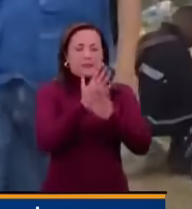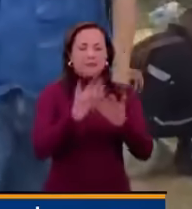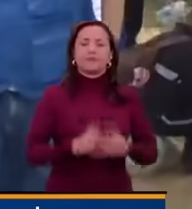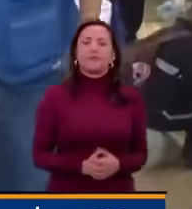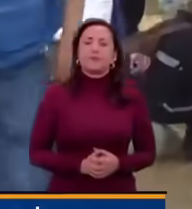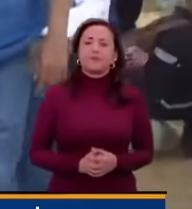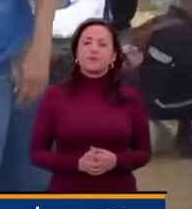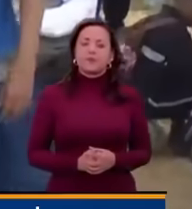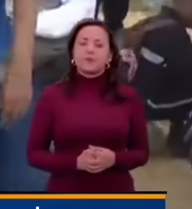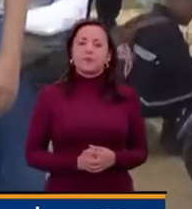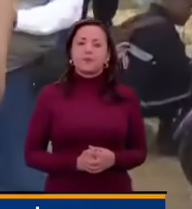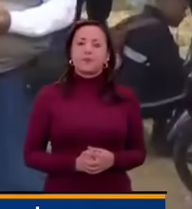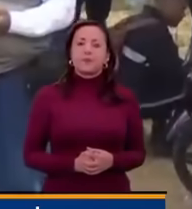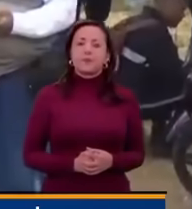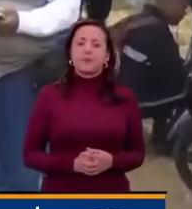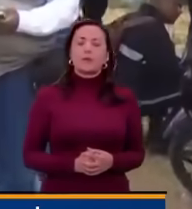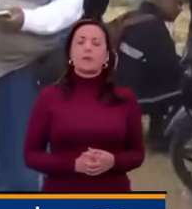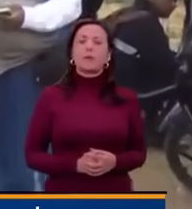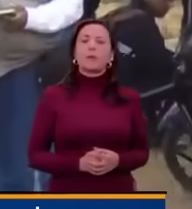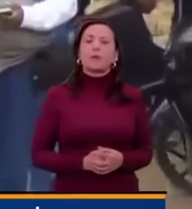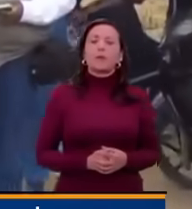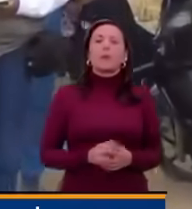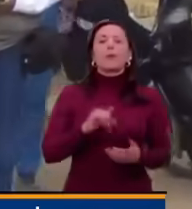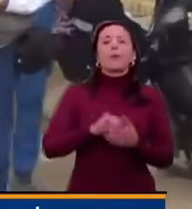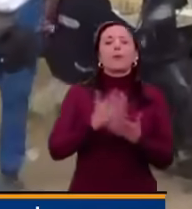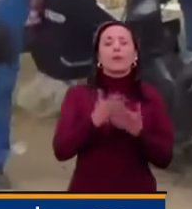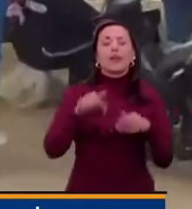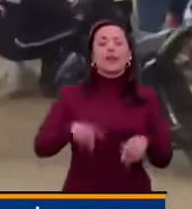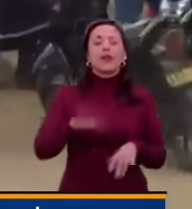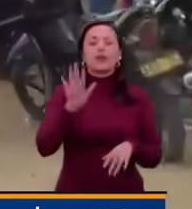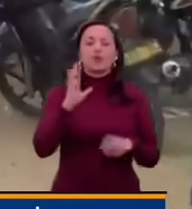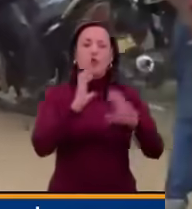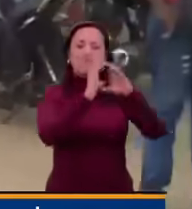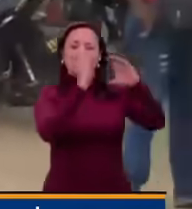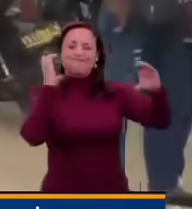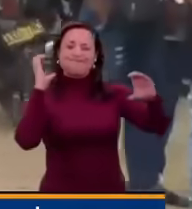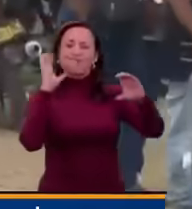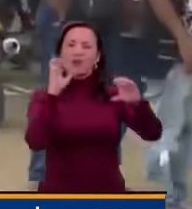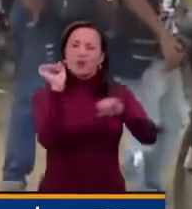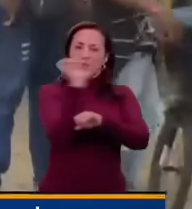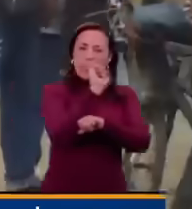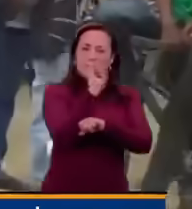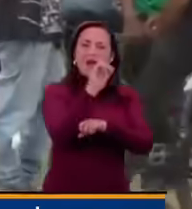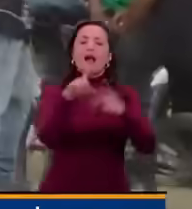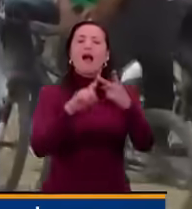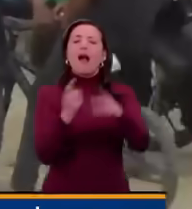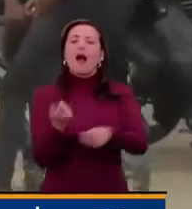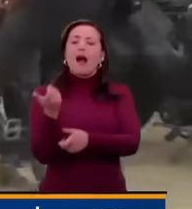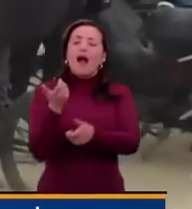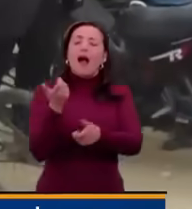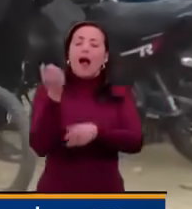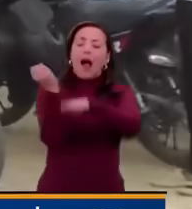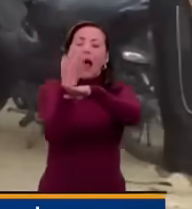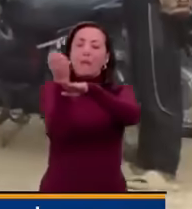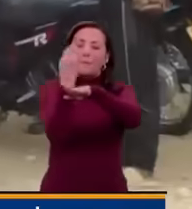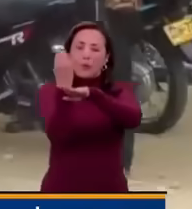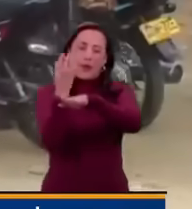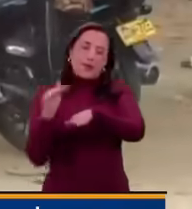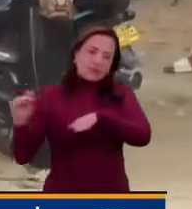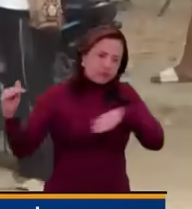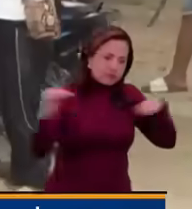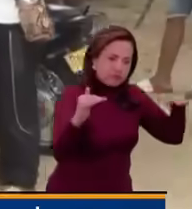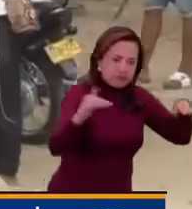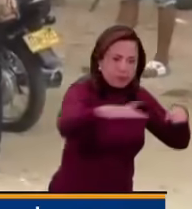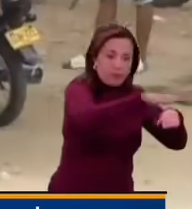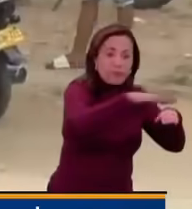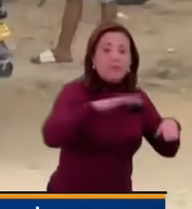solamente solamente carrotanques y además de eso ambulancias están al interior de el batallón Todo el personal de